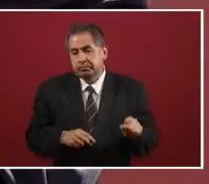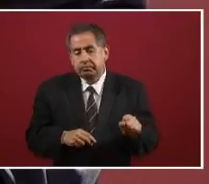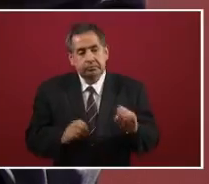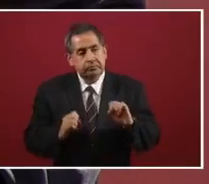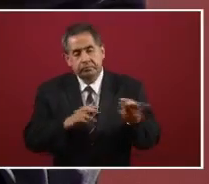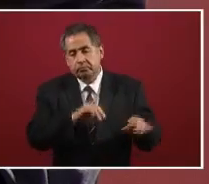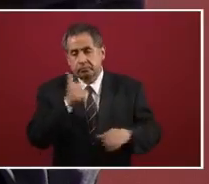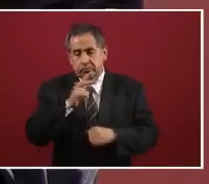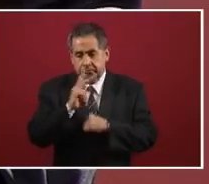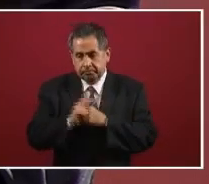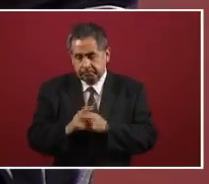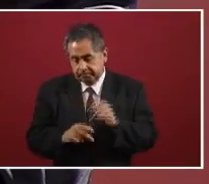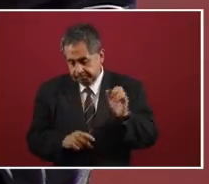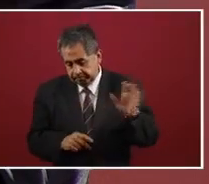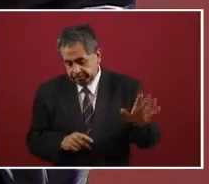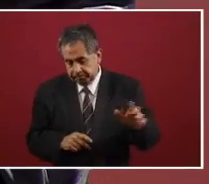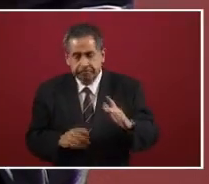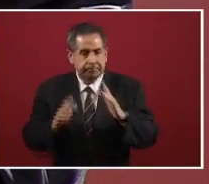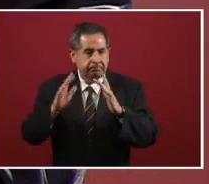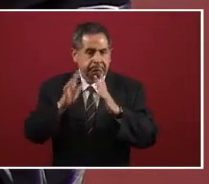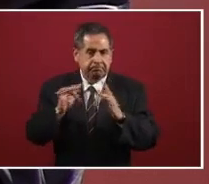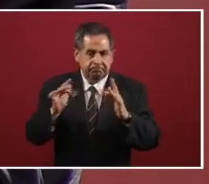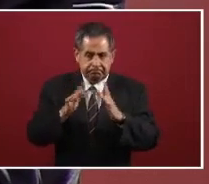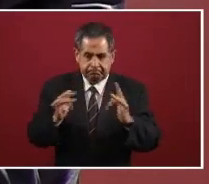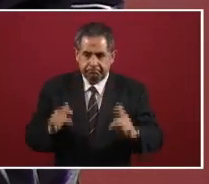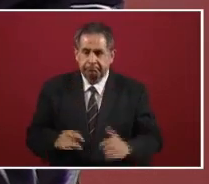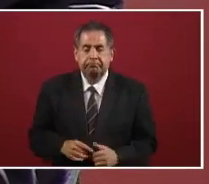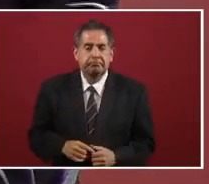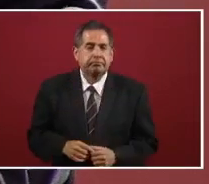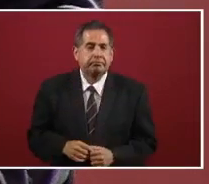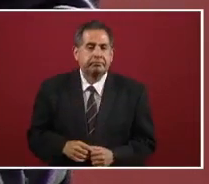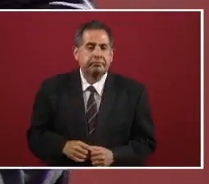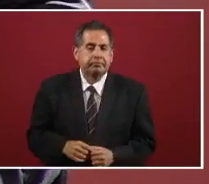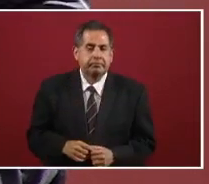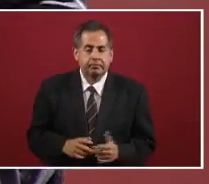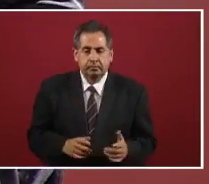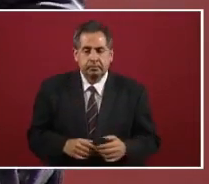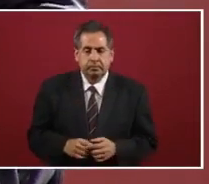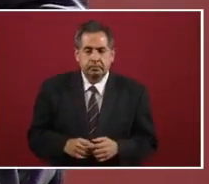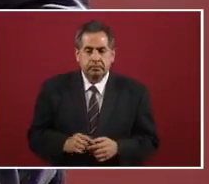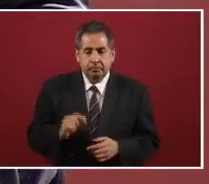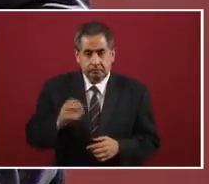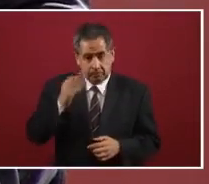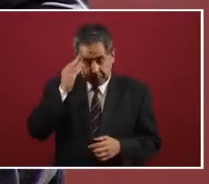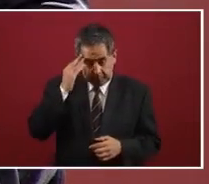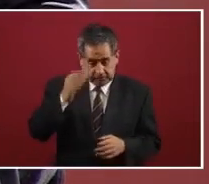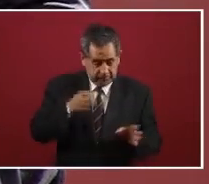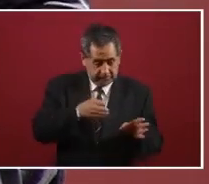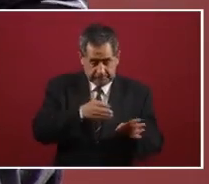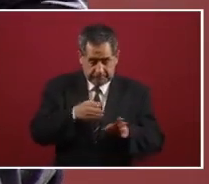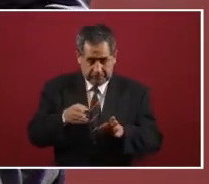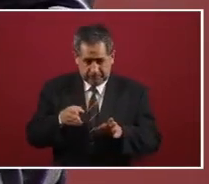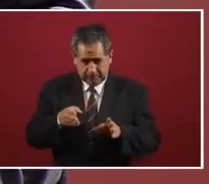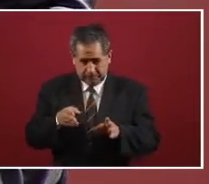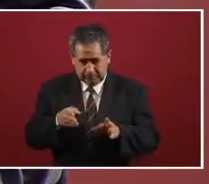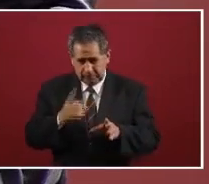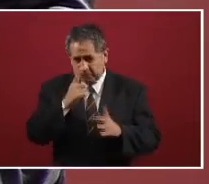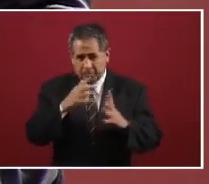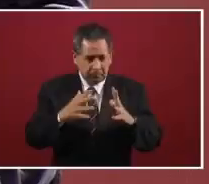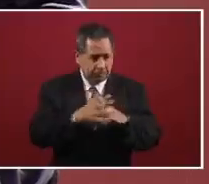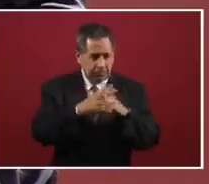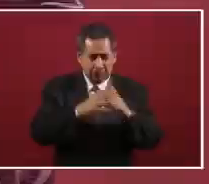el extranjero, a Francia. Entonces duró muy poco, una sola